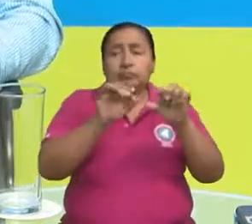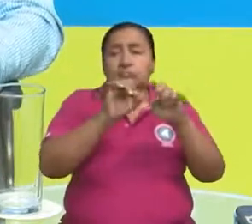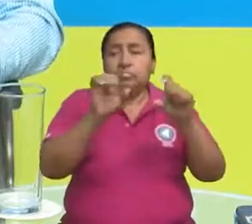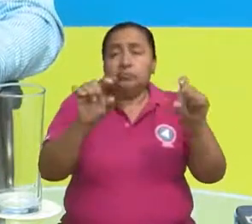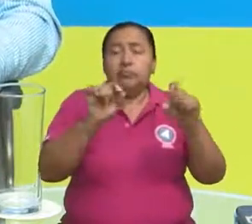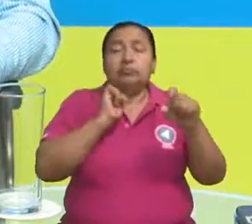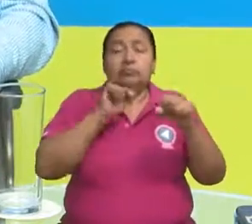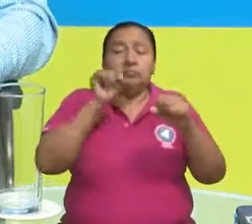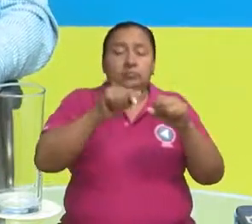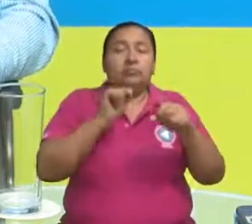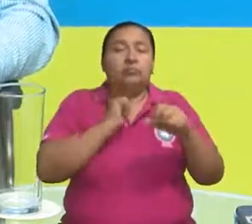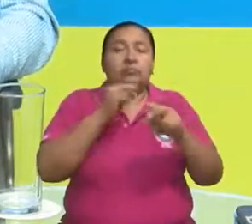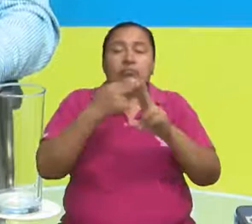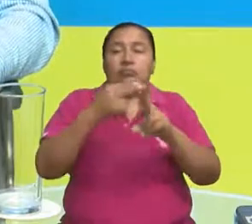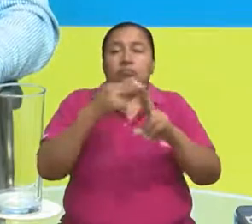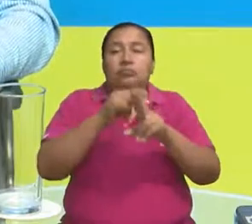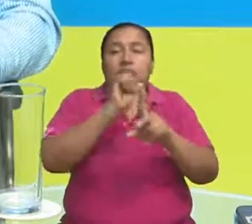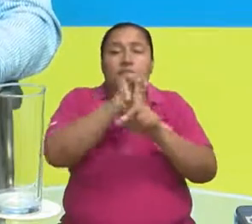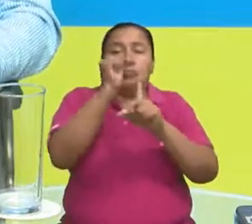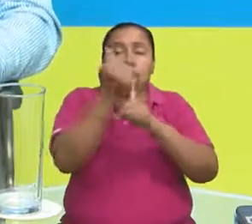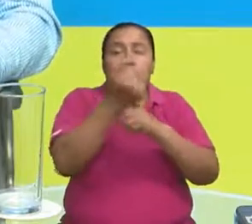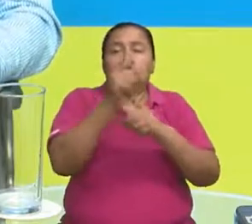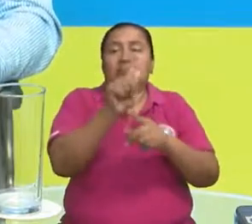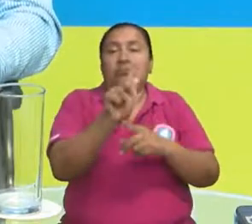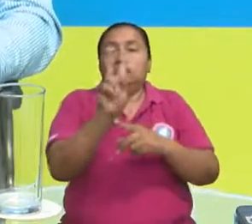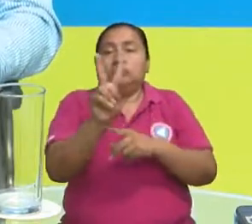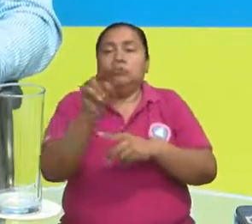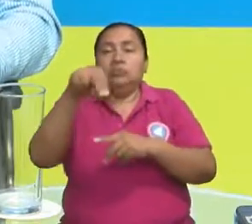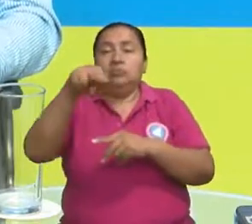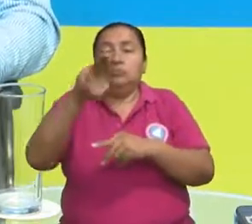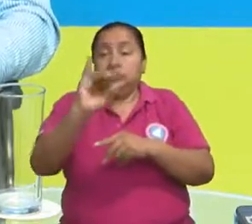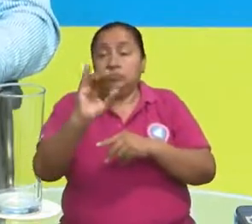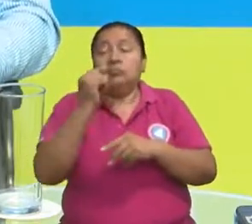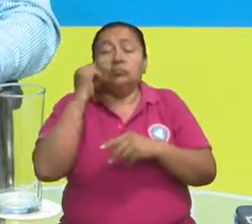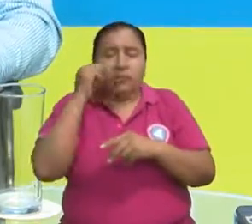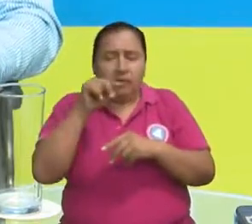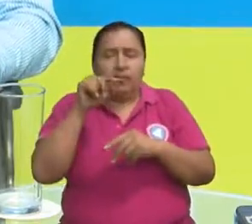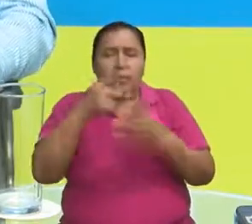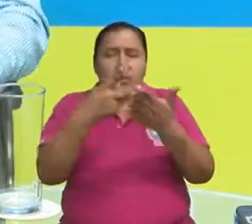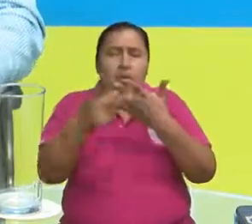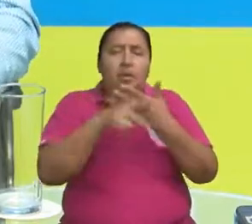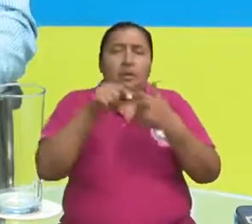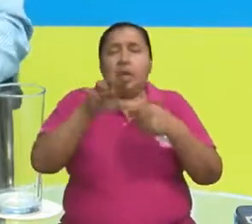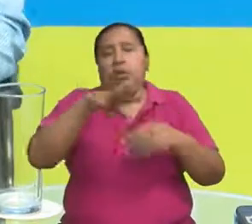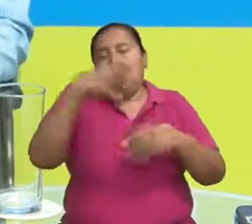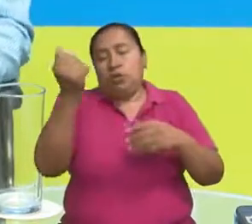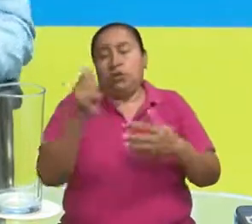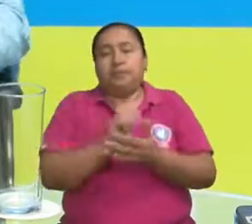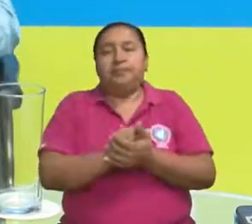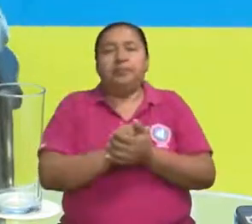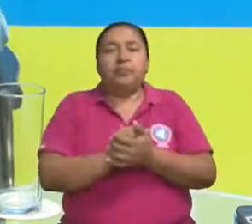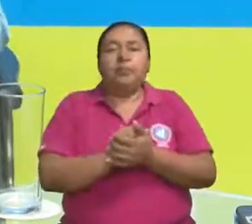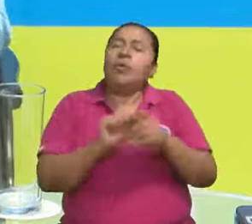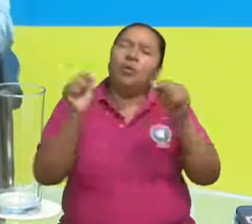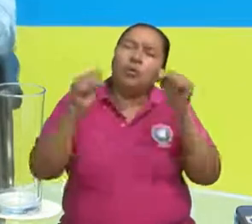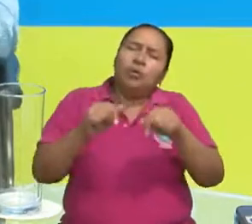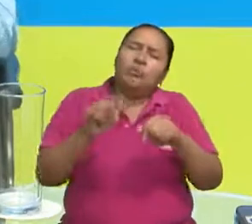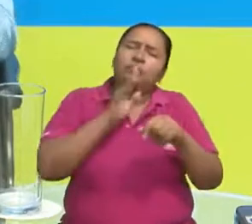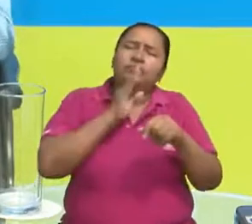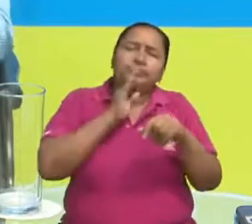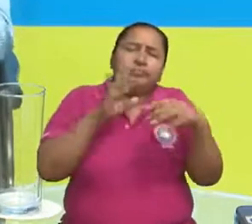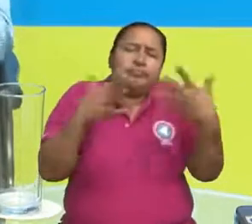en el buscador como Asamblea TV NIC. Ahí va a ver este y otro programa. El día de hoy estamos hablando sobre